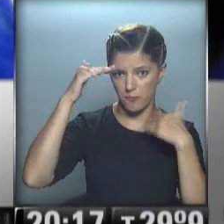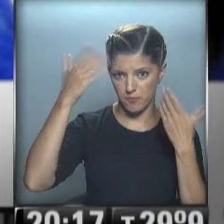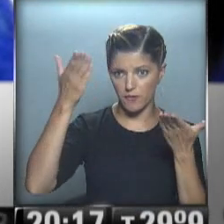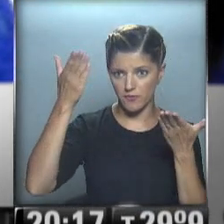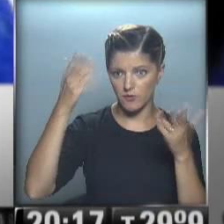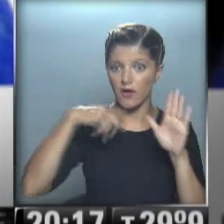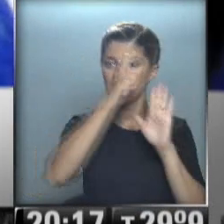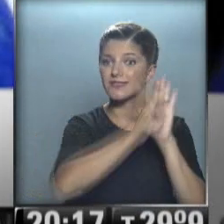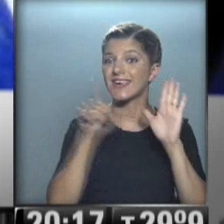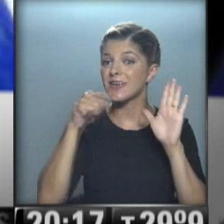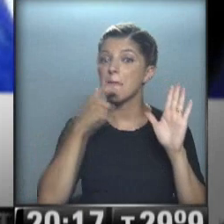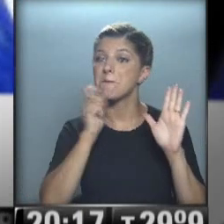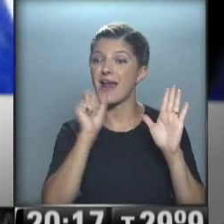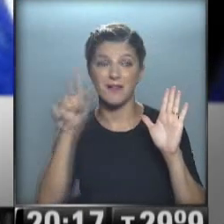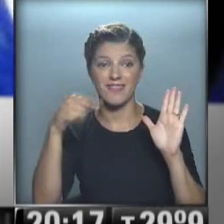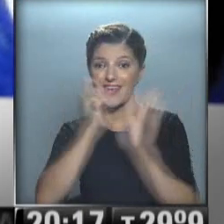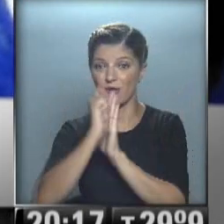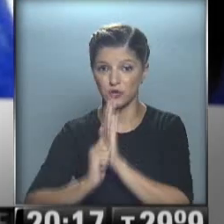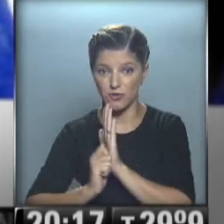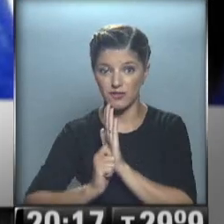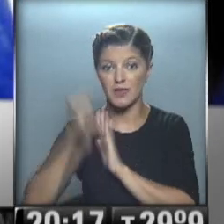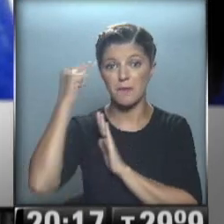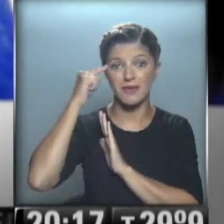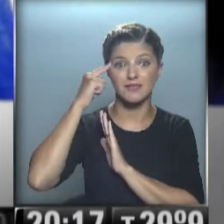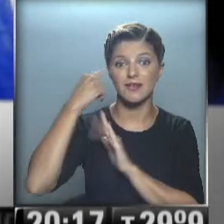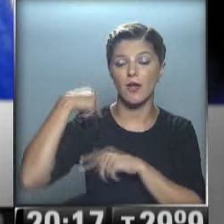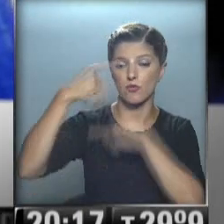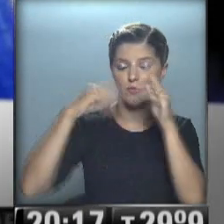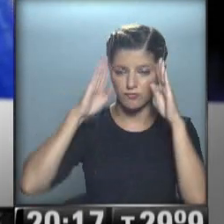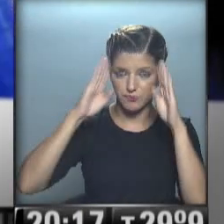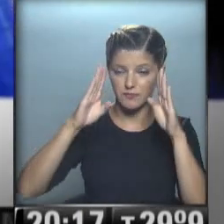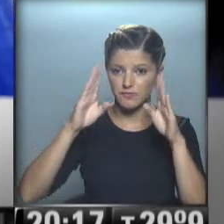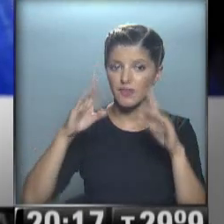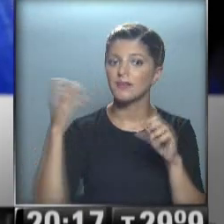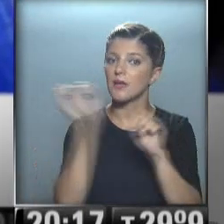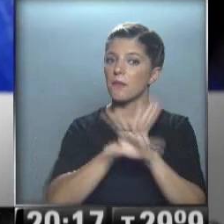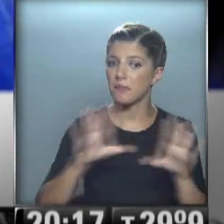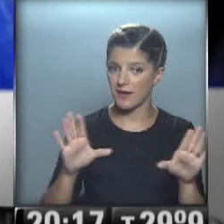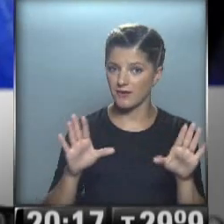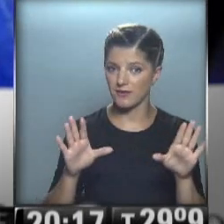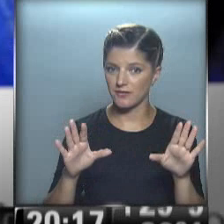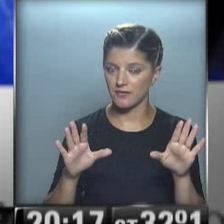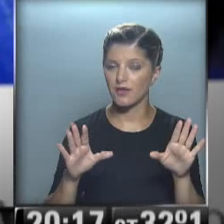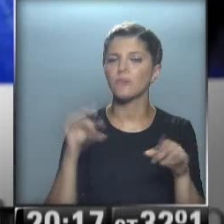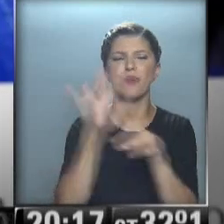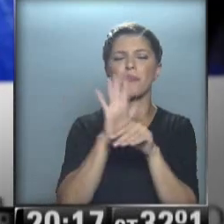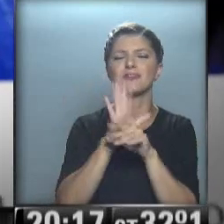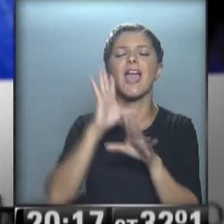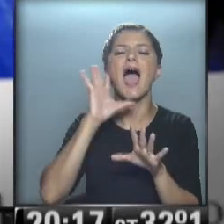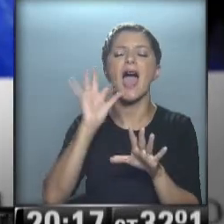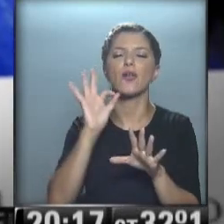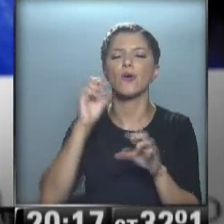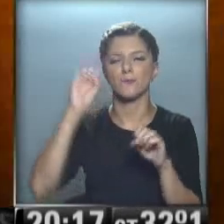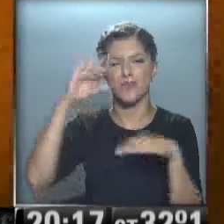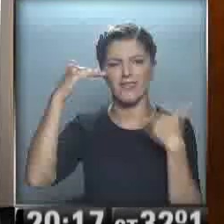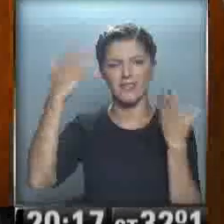gellman y consideran que hay que mirar adelante están muy equivocados las heridas no están aún cerradas pareciera algo dedicado justamente a la